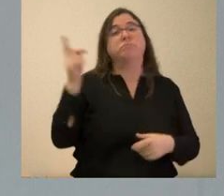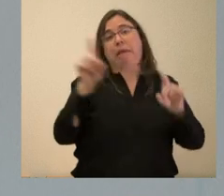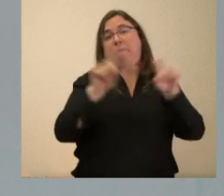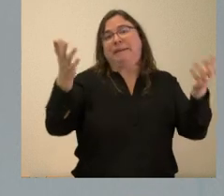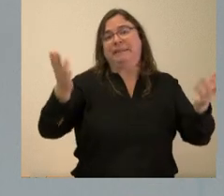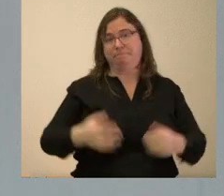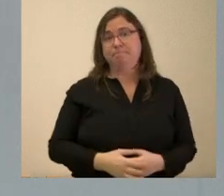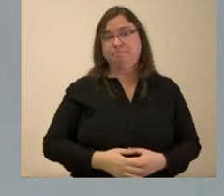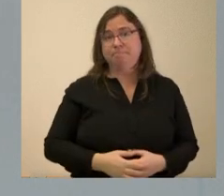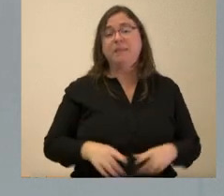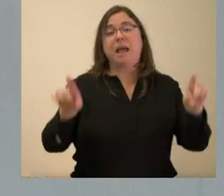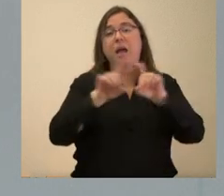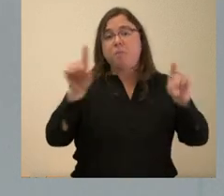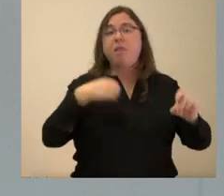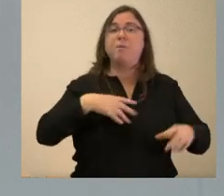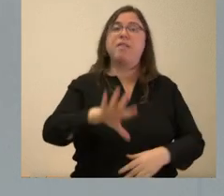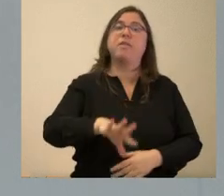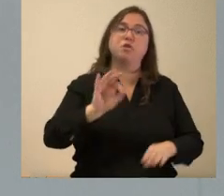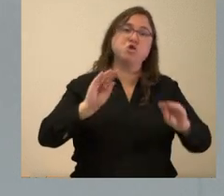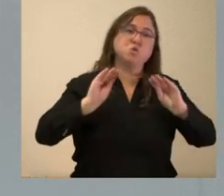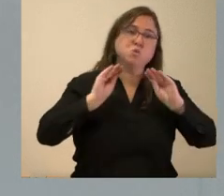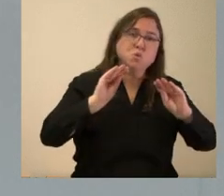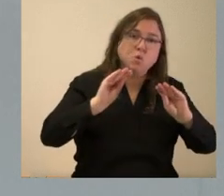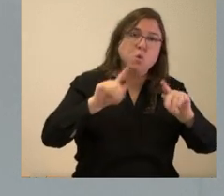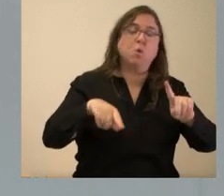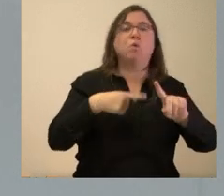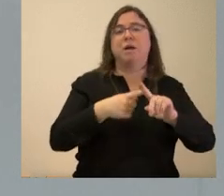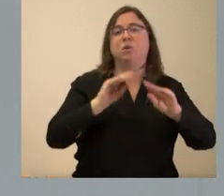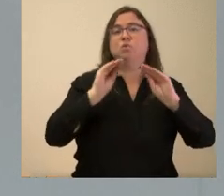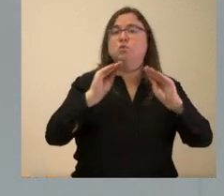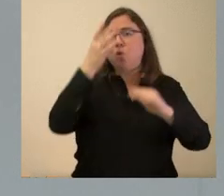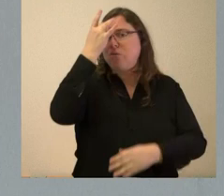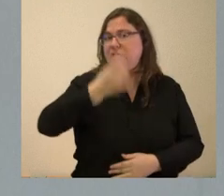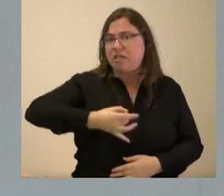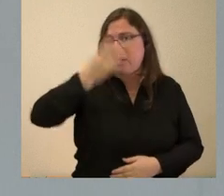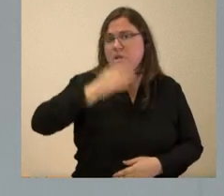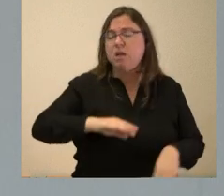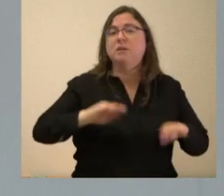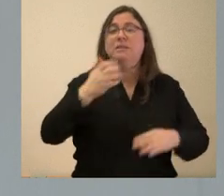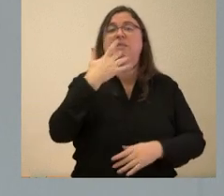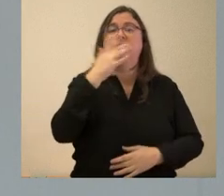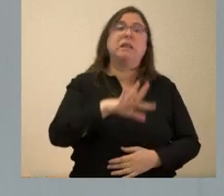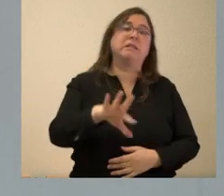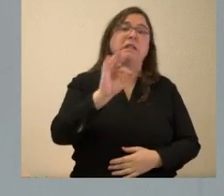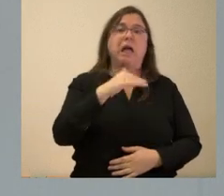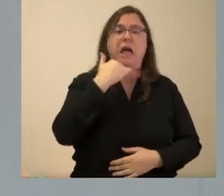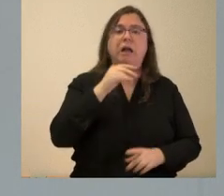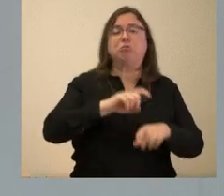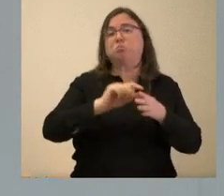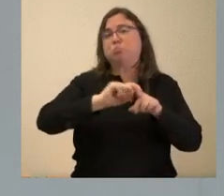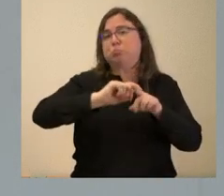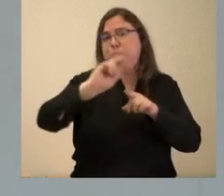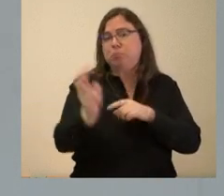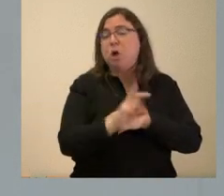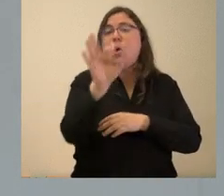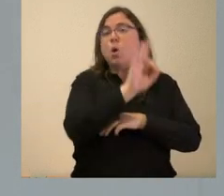y por tanto es la empresa quien tiene que tomar sus decisiones sus iniciativas si tomar alguna iniciativa de cualquier característica o